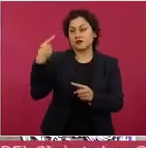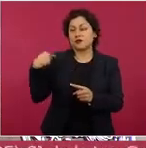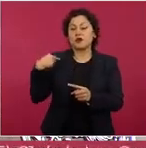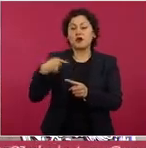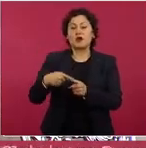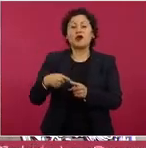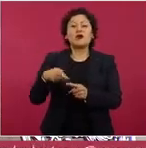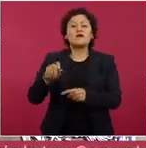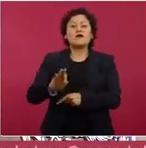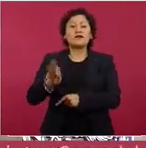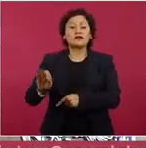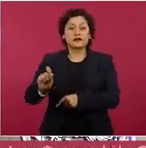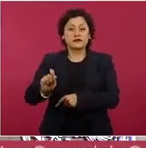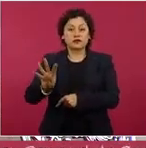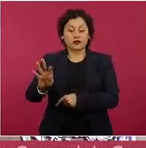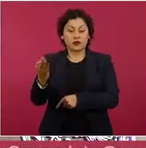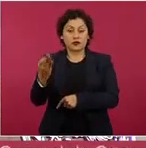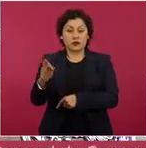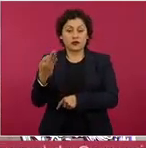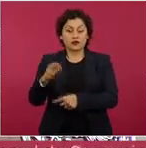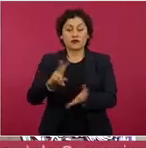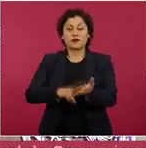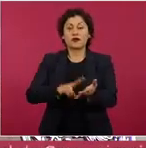24 de febrero a